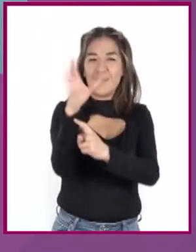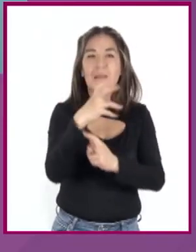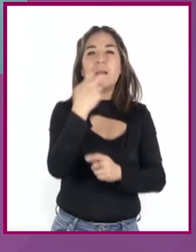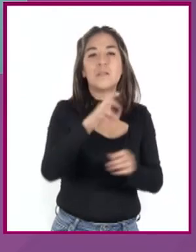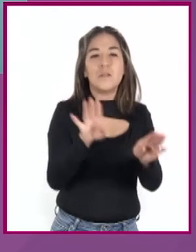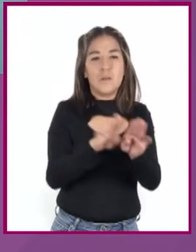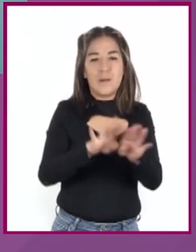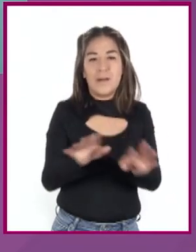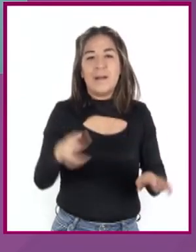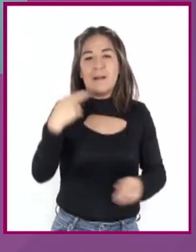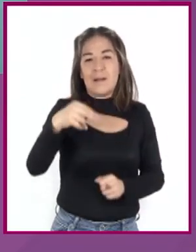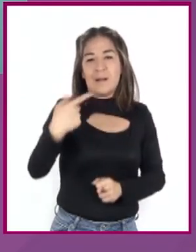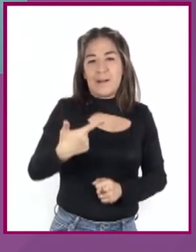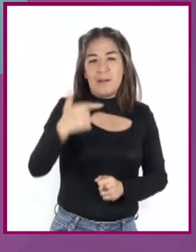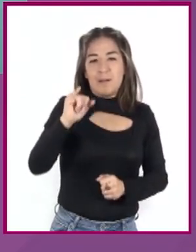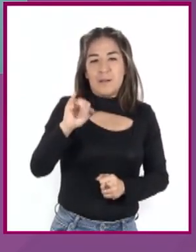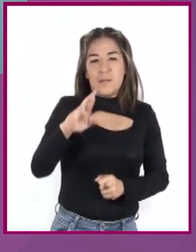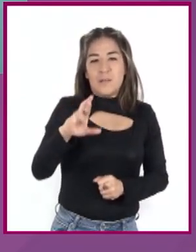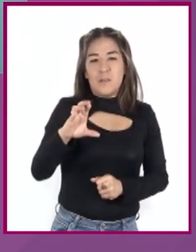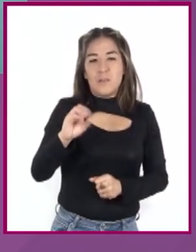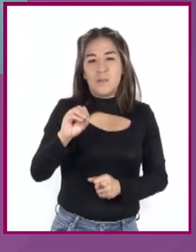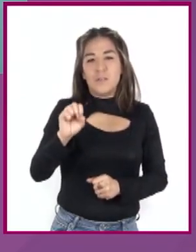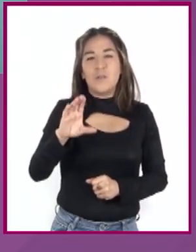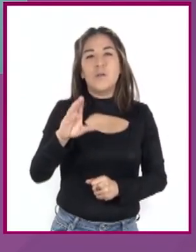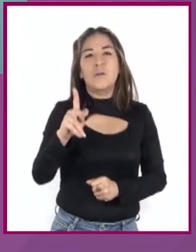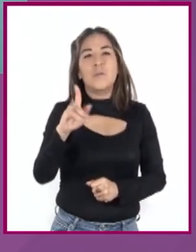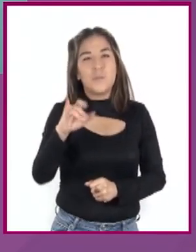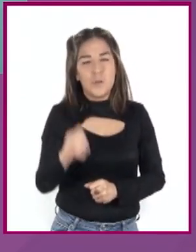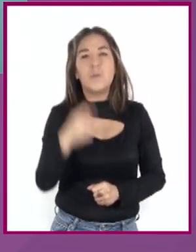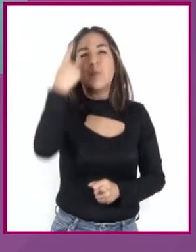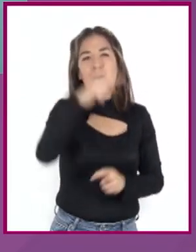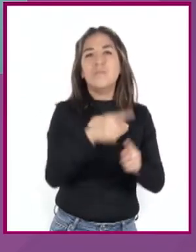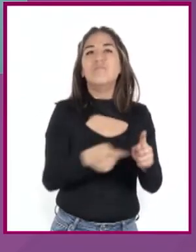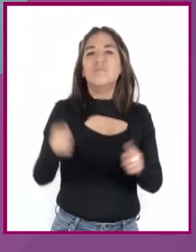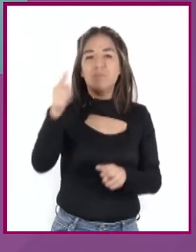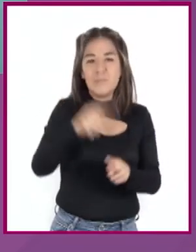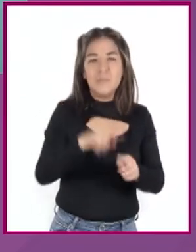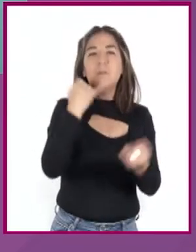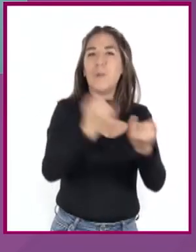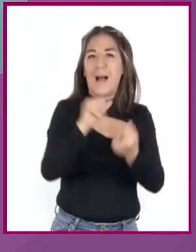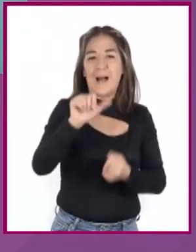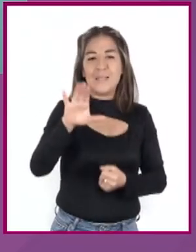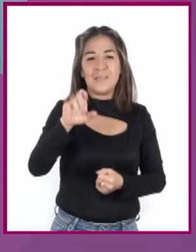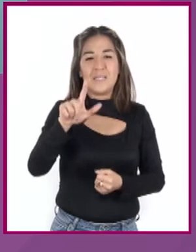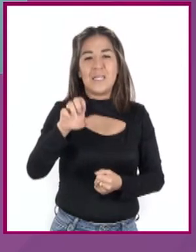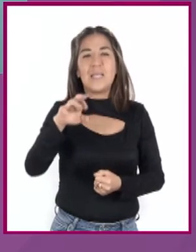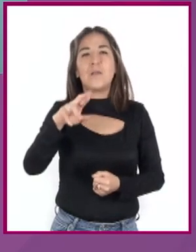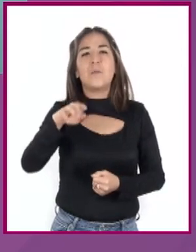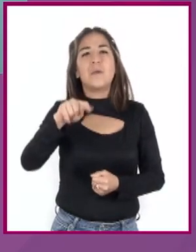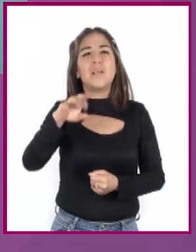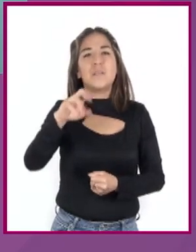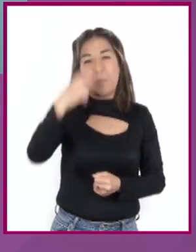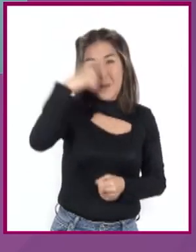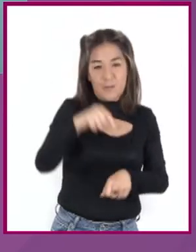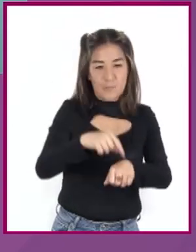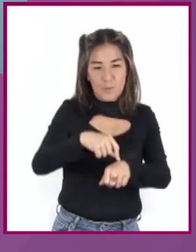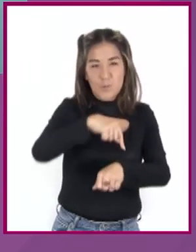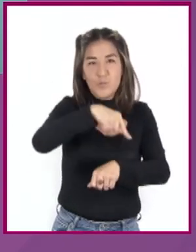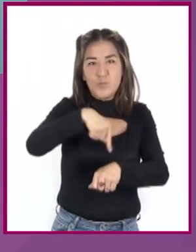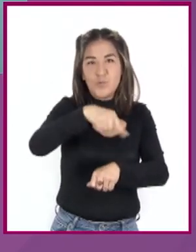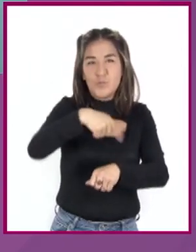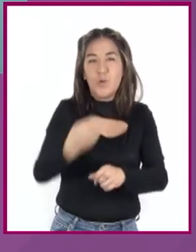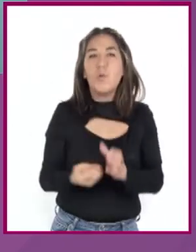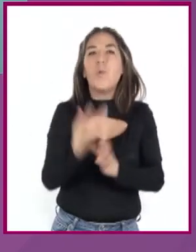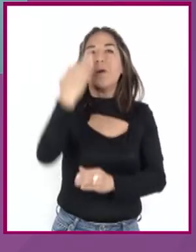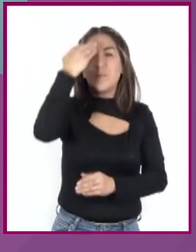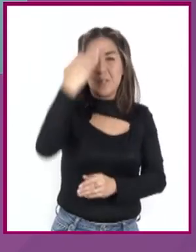un giroscopio para medir su inclinación, acelerómetros para medir su aceleración, un sistema